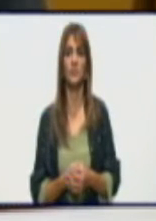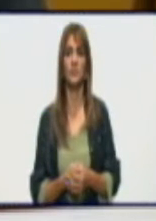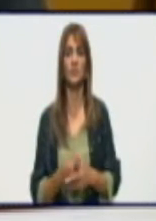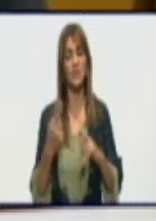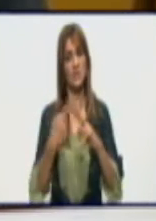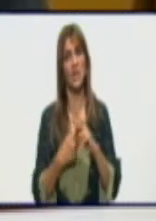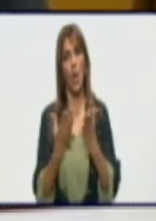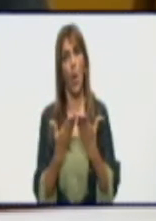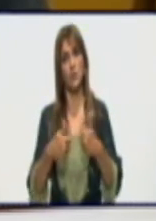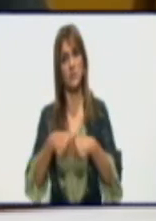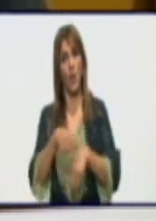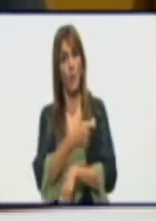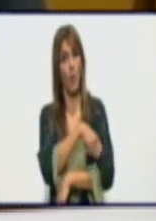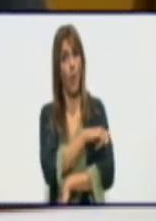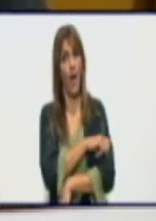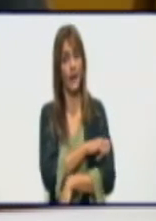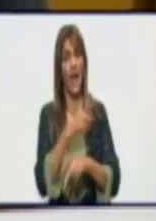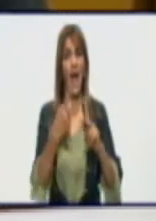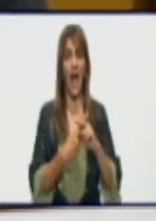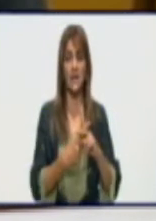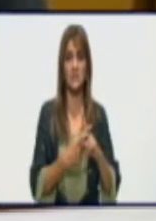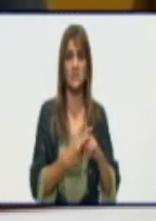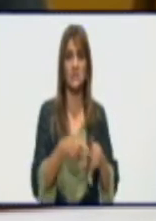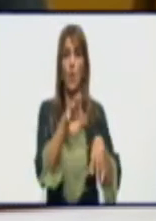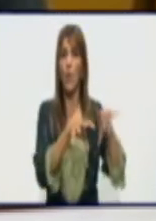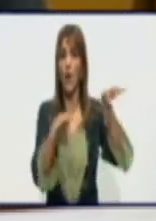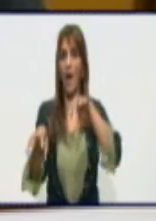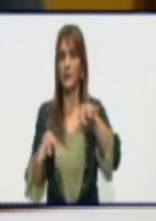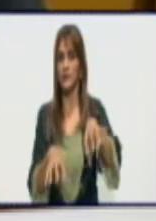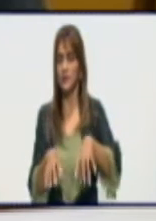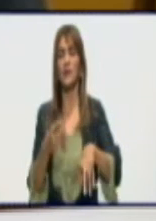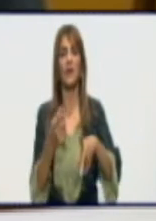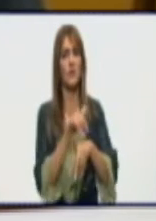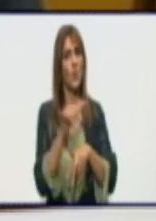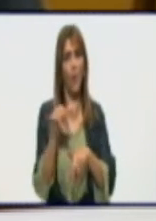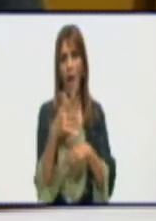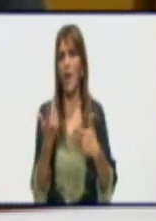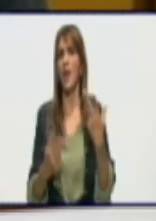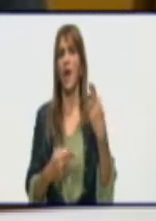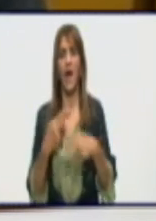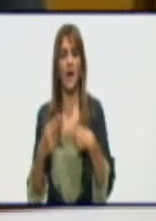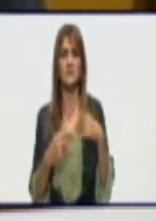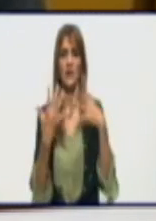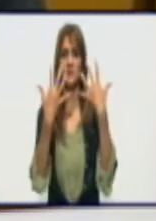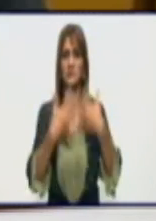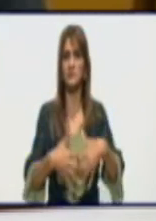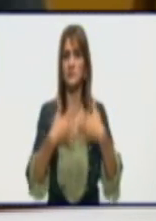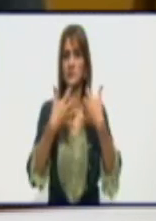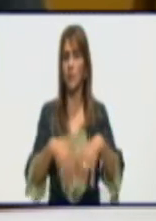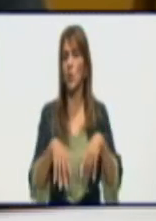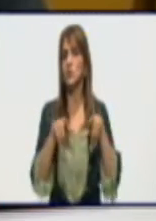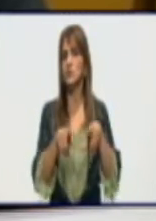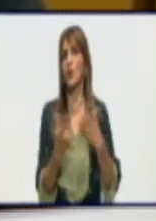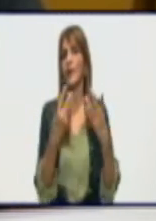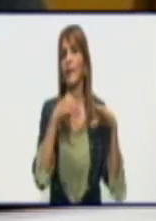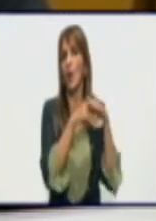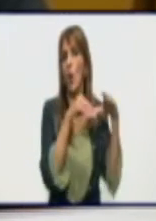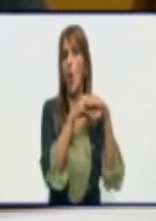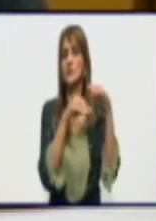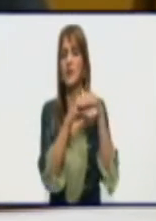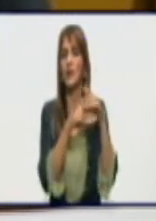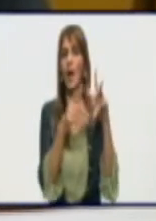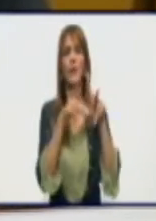nosotros tenemos unos combinados que se dedican también a la producción de conserva, de repostería y de pan. Es decir, que está en todo el municipio,